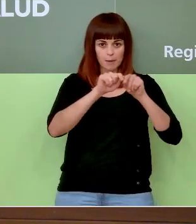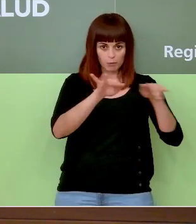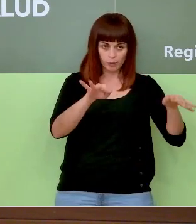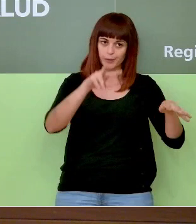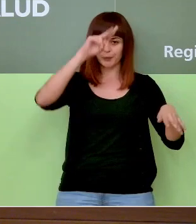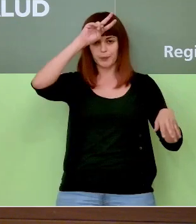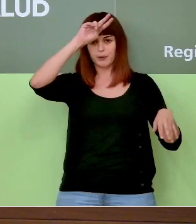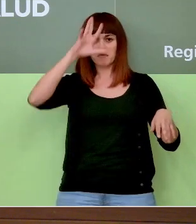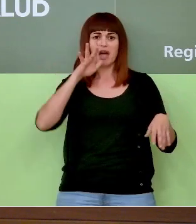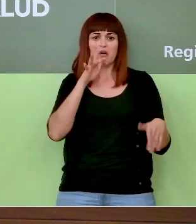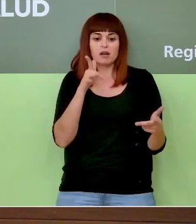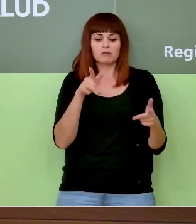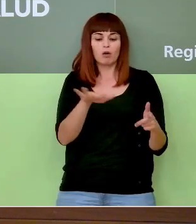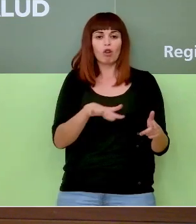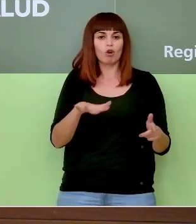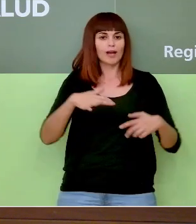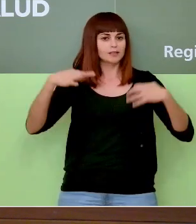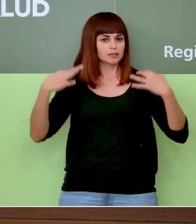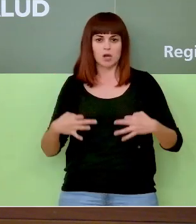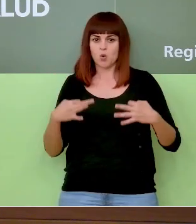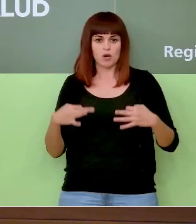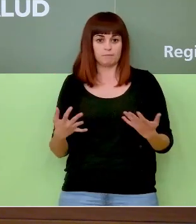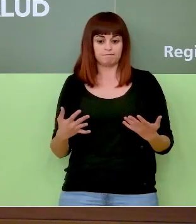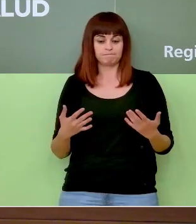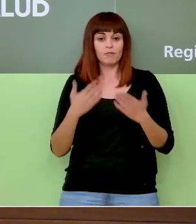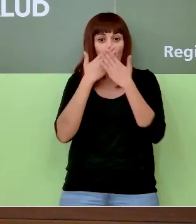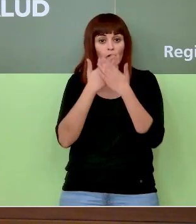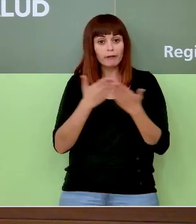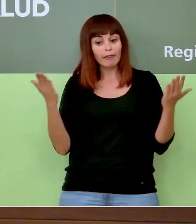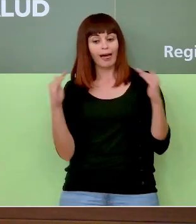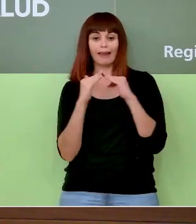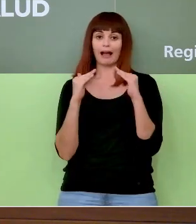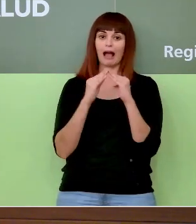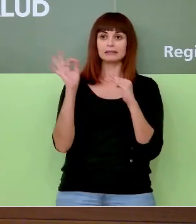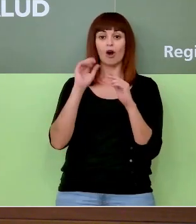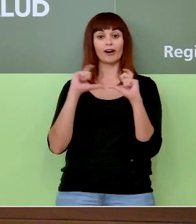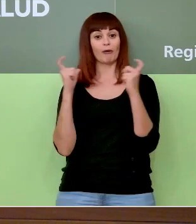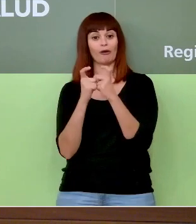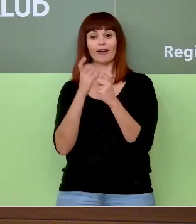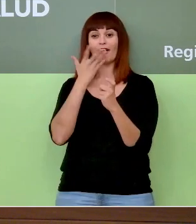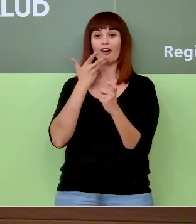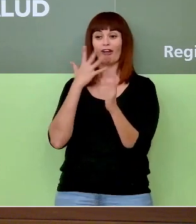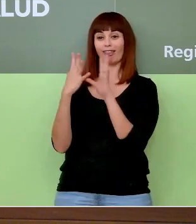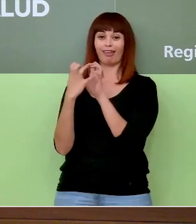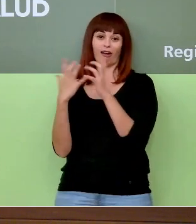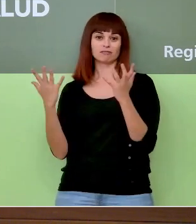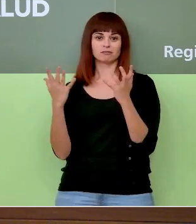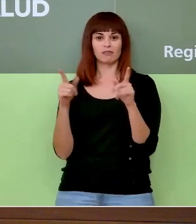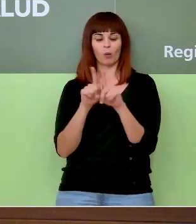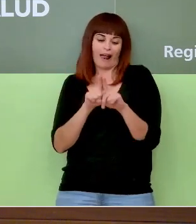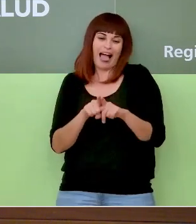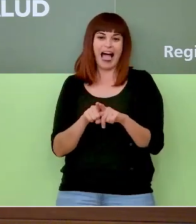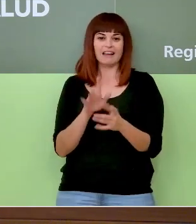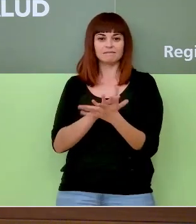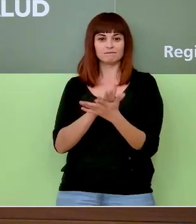han configurado como un sitio seguro. La confianza del hogar o de las reuniones con conocidos nos lleva a bajar la guardia y es en ese